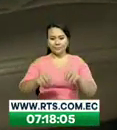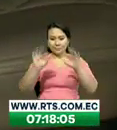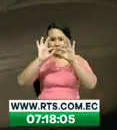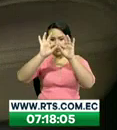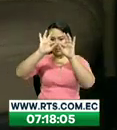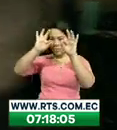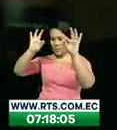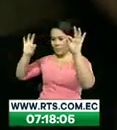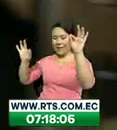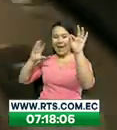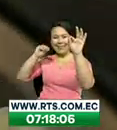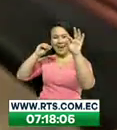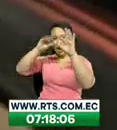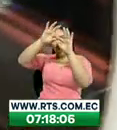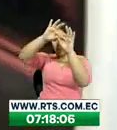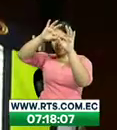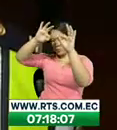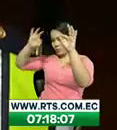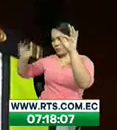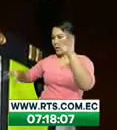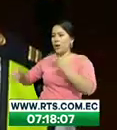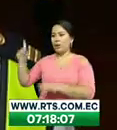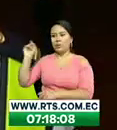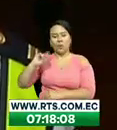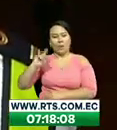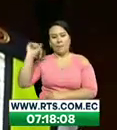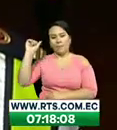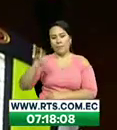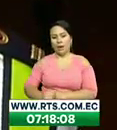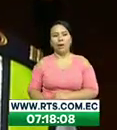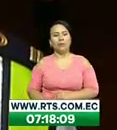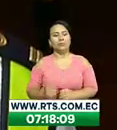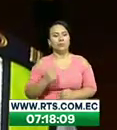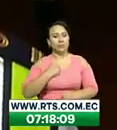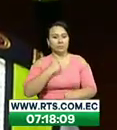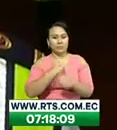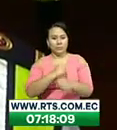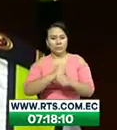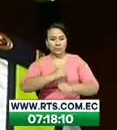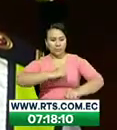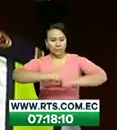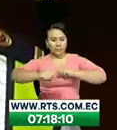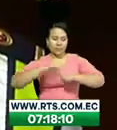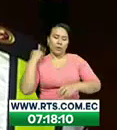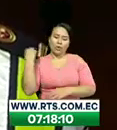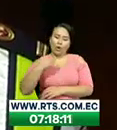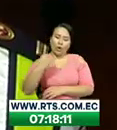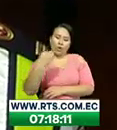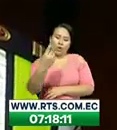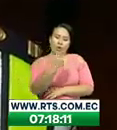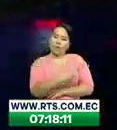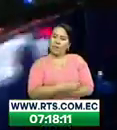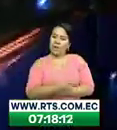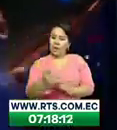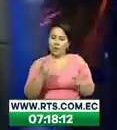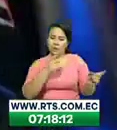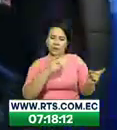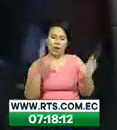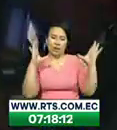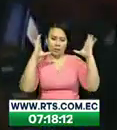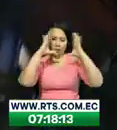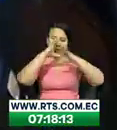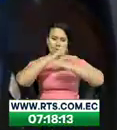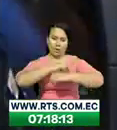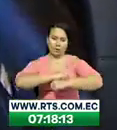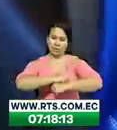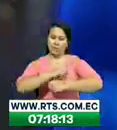películas antisolares de los vidrios. Estos operativos son constantes, se están realizando periódicamente en las noches,